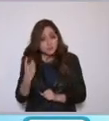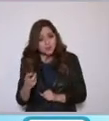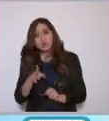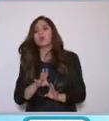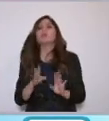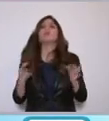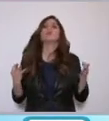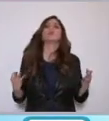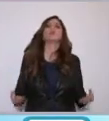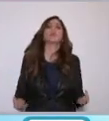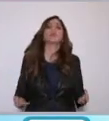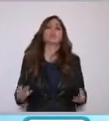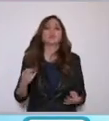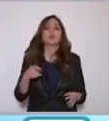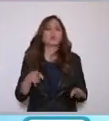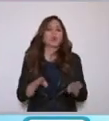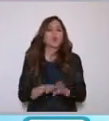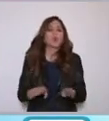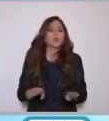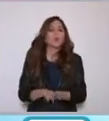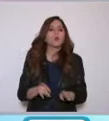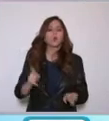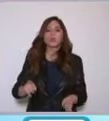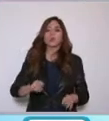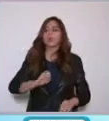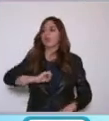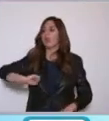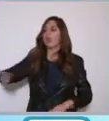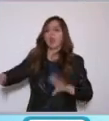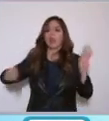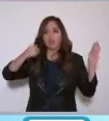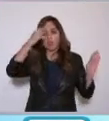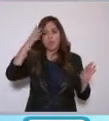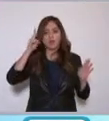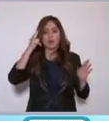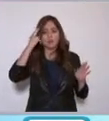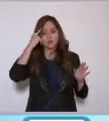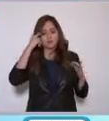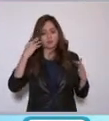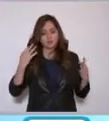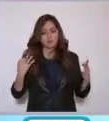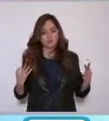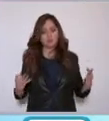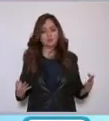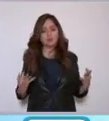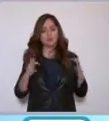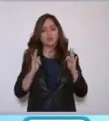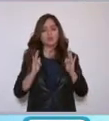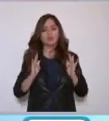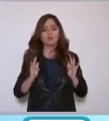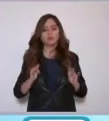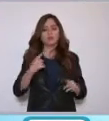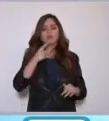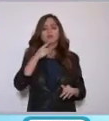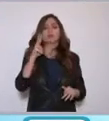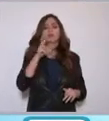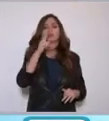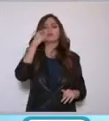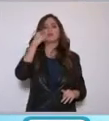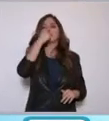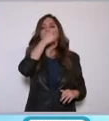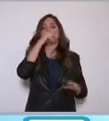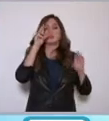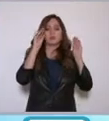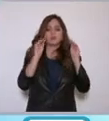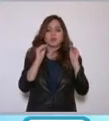lo podría usted haber dicho mejor. Es suelta todo tantito, Ok. 20 segundos, relájate, respira, cierra tus ojitos, ¿Recomendada